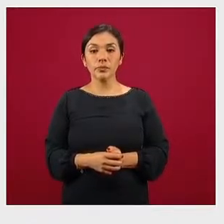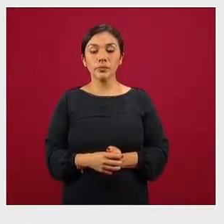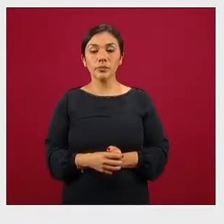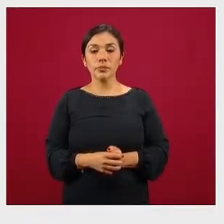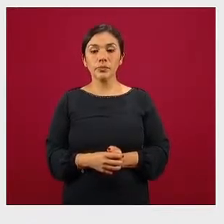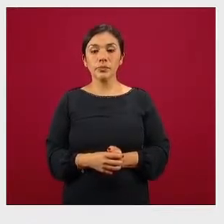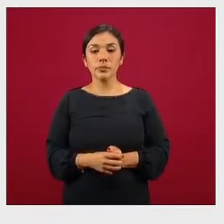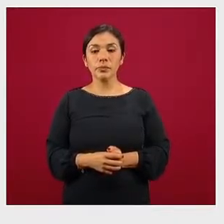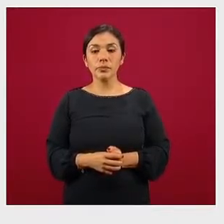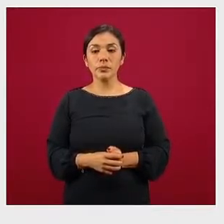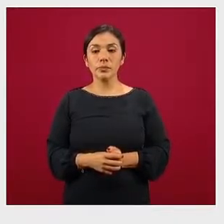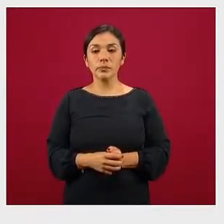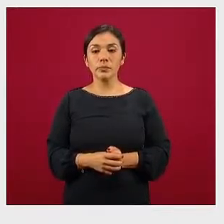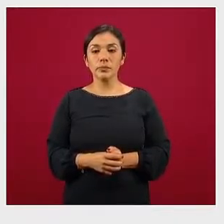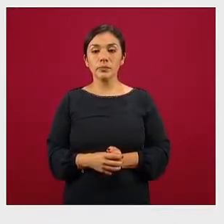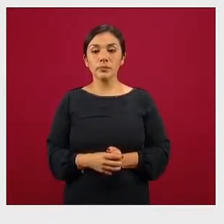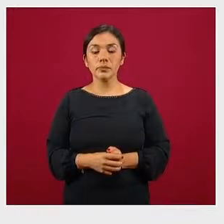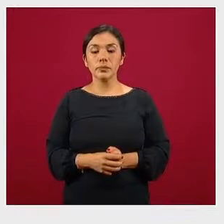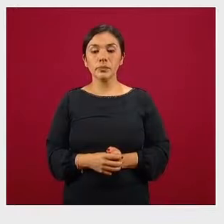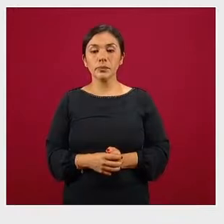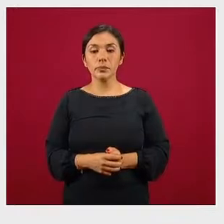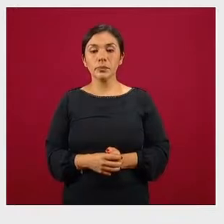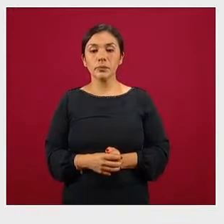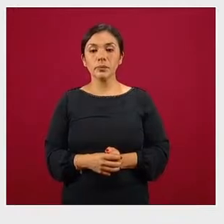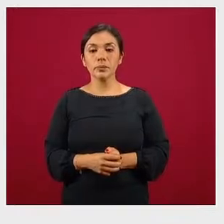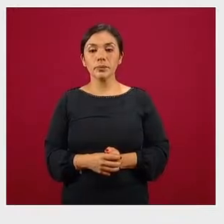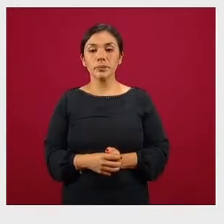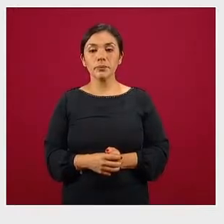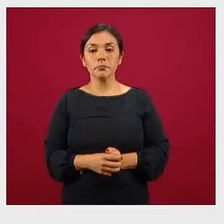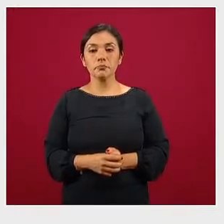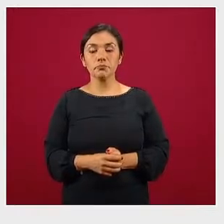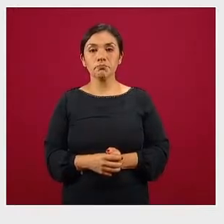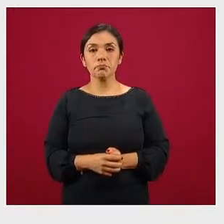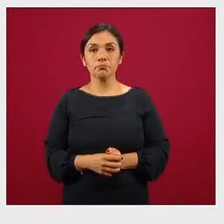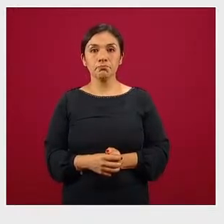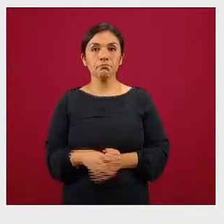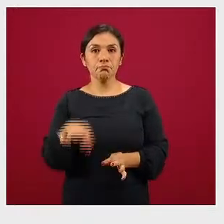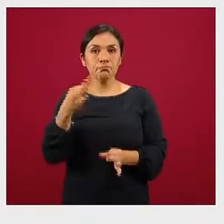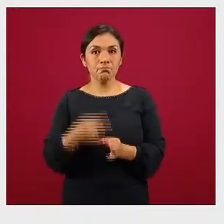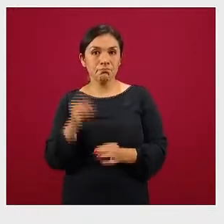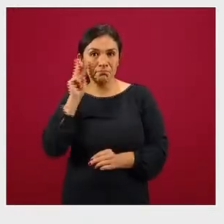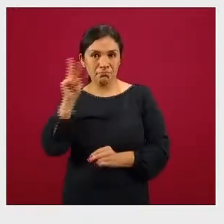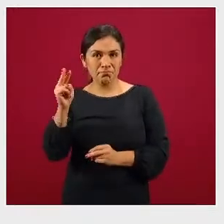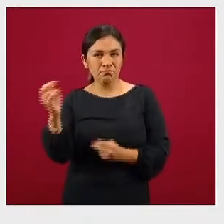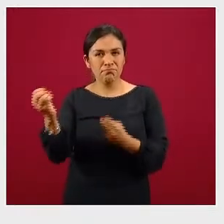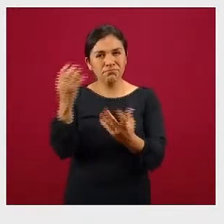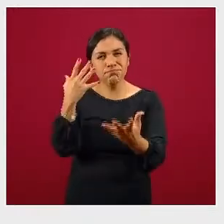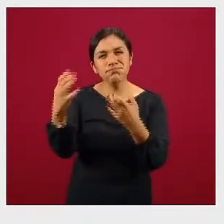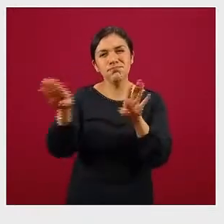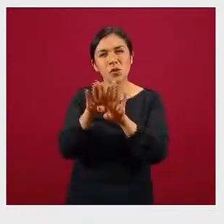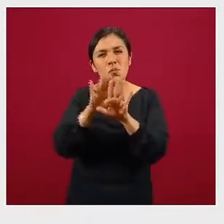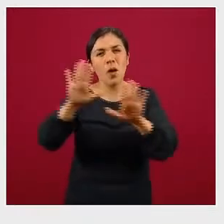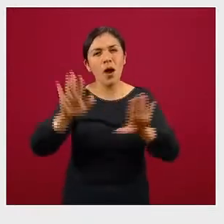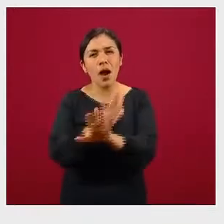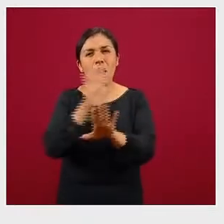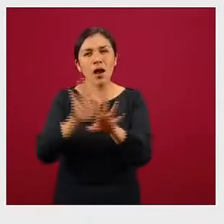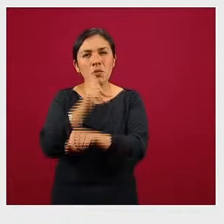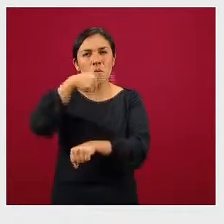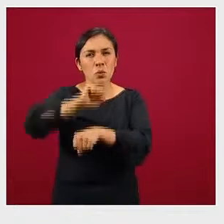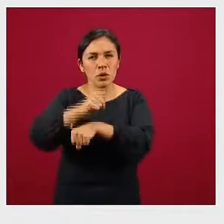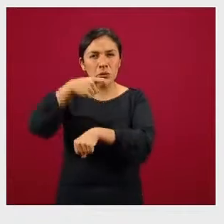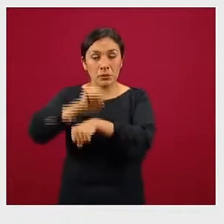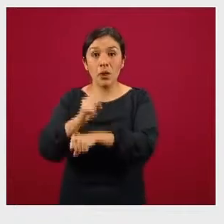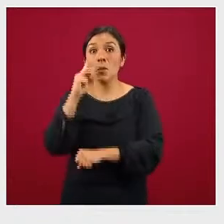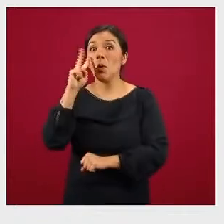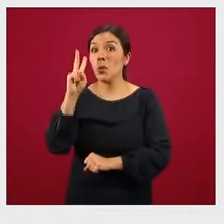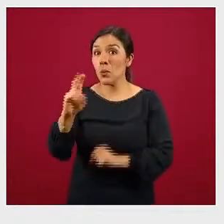y 25 y 26 y 27. ¿Sí? Ojo